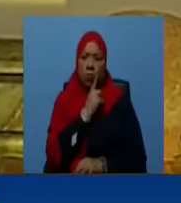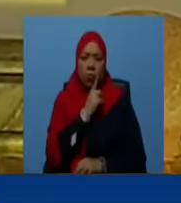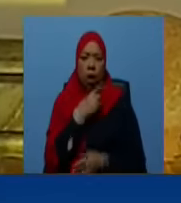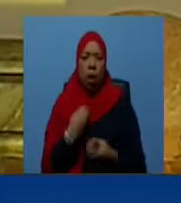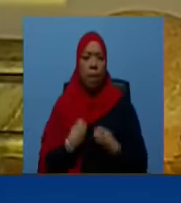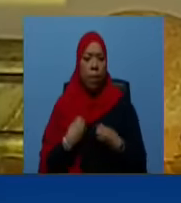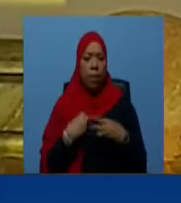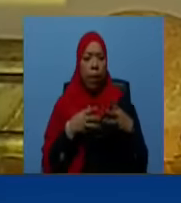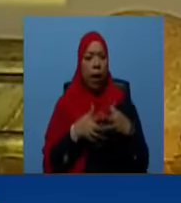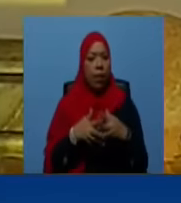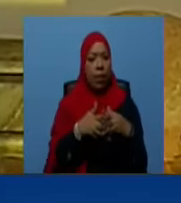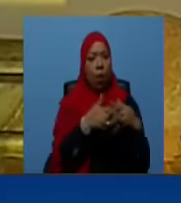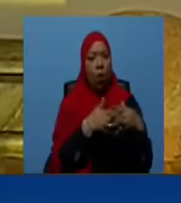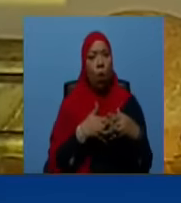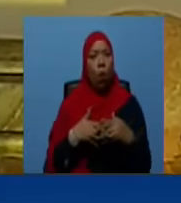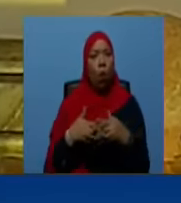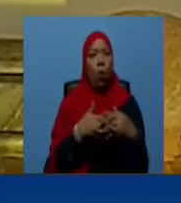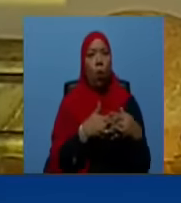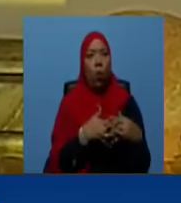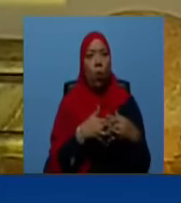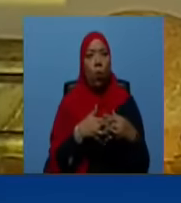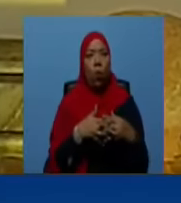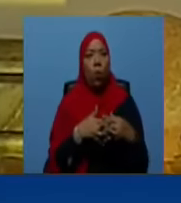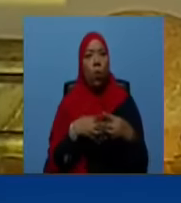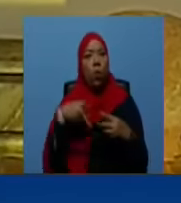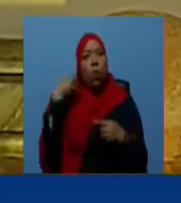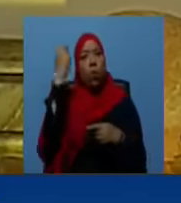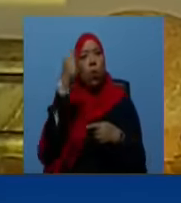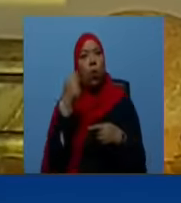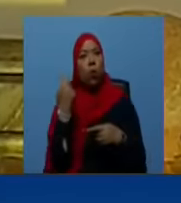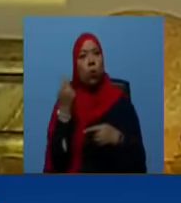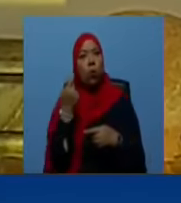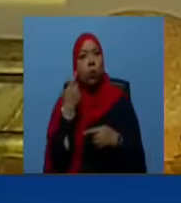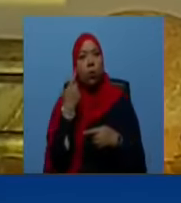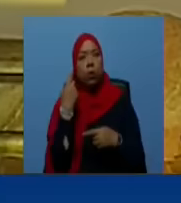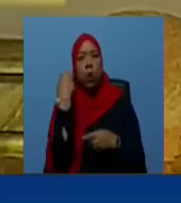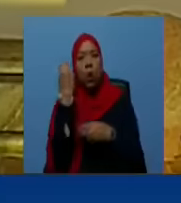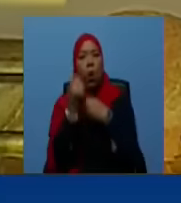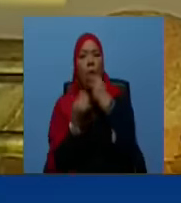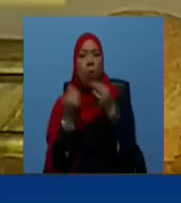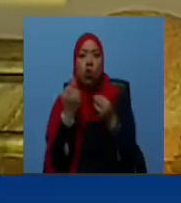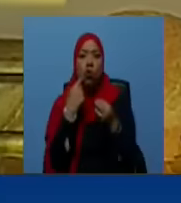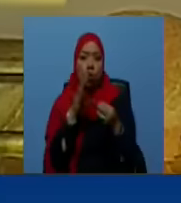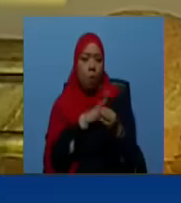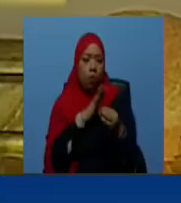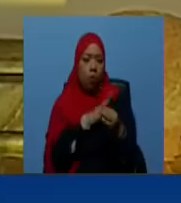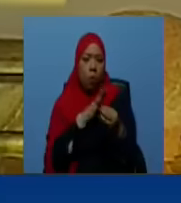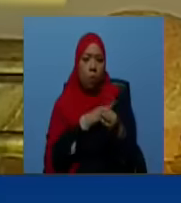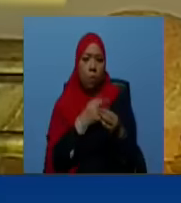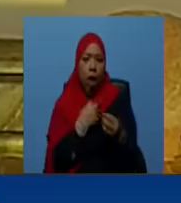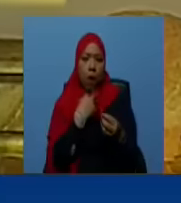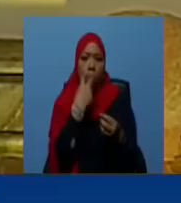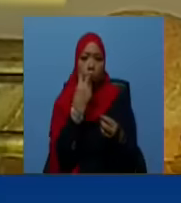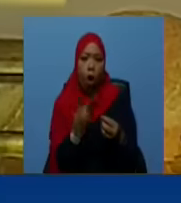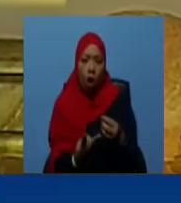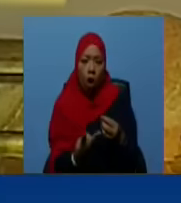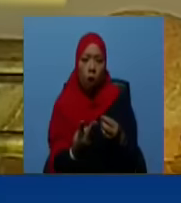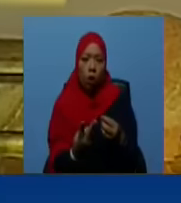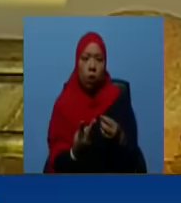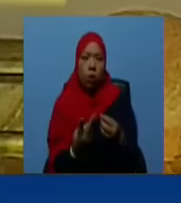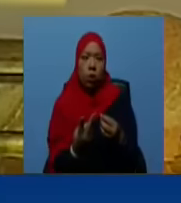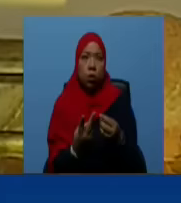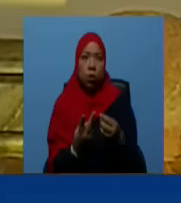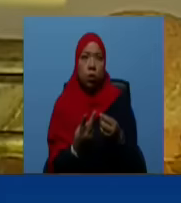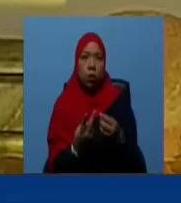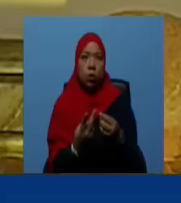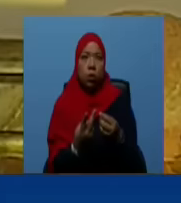Miami. Y estaba transmitiendo en vivo y él metía la voz. Yo no sé cómo hace para meter la voz en la transmisión en vivo desde aquí.